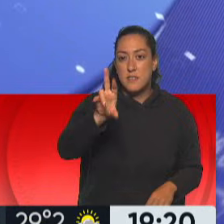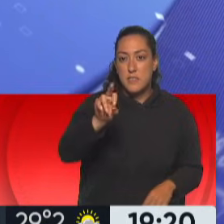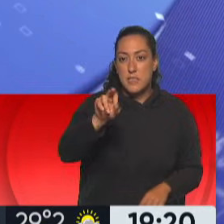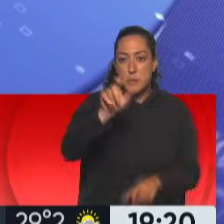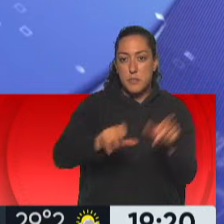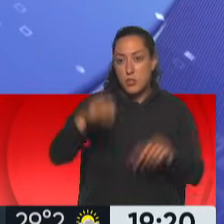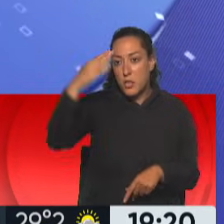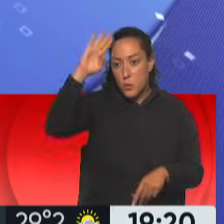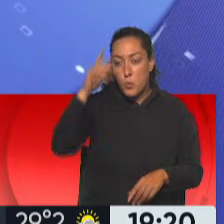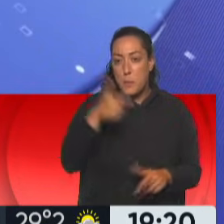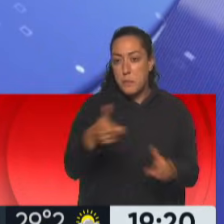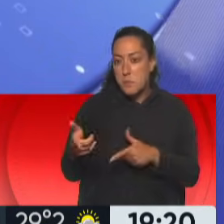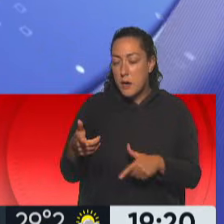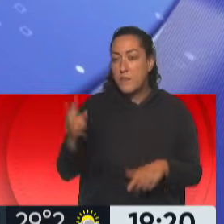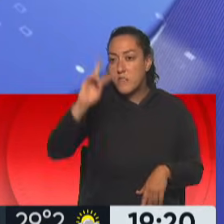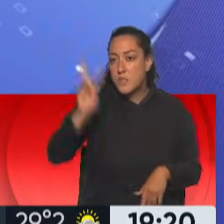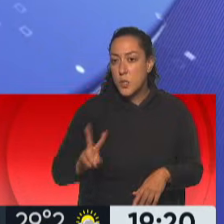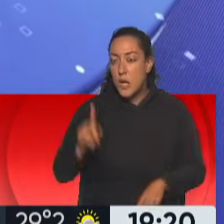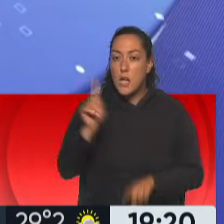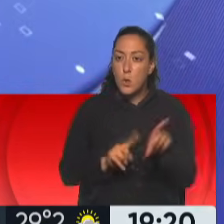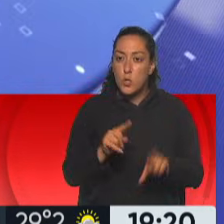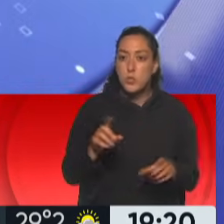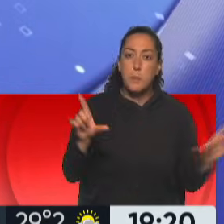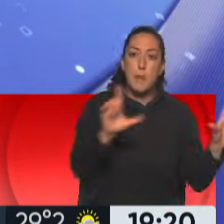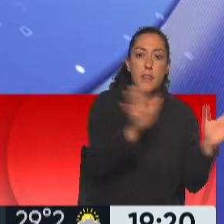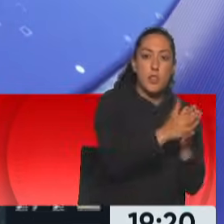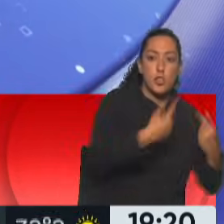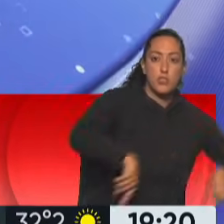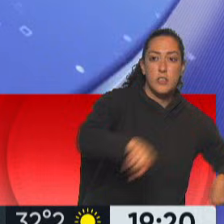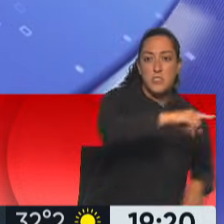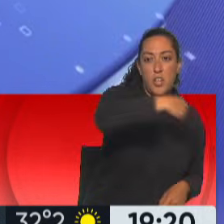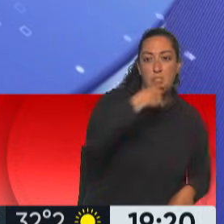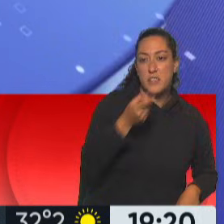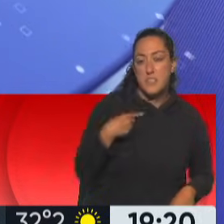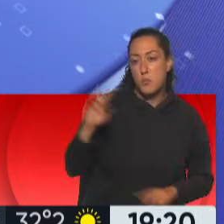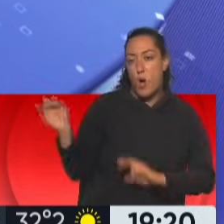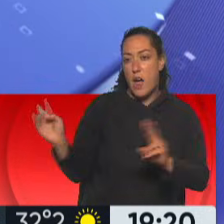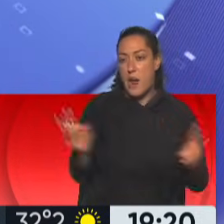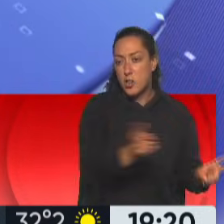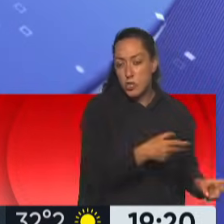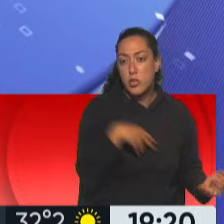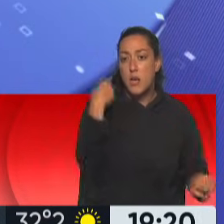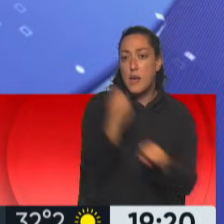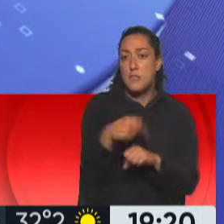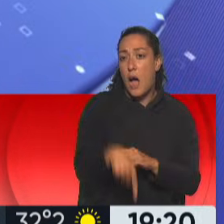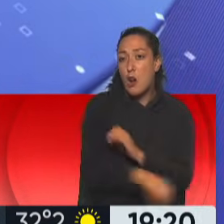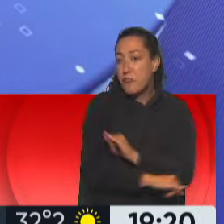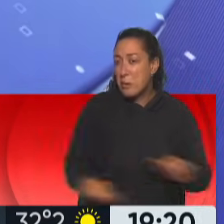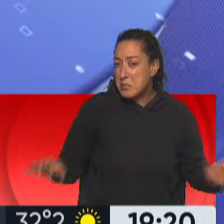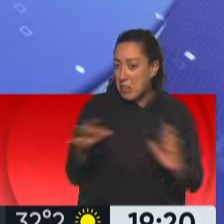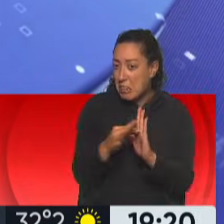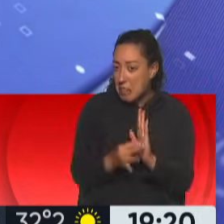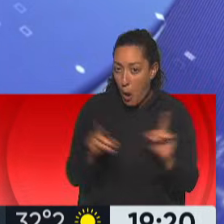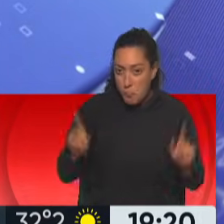cubanos, pero por ejemplo en el caso de Venezuela, si bien algunos medios estadounidenses hablan de decenas de muertos, no se conocen mucho más detalles de